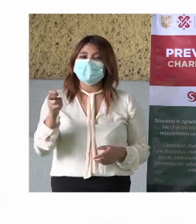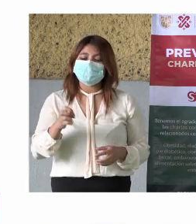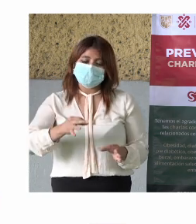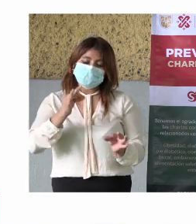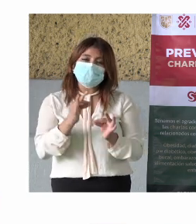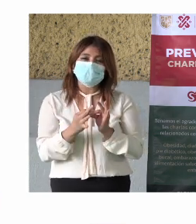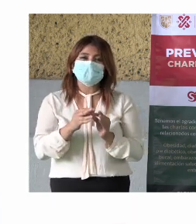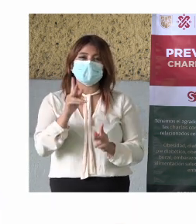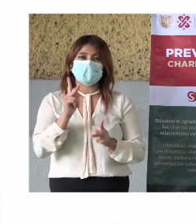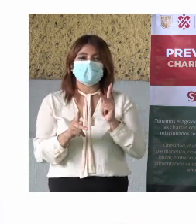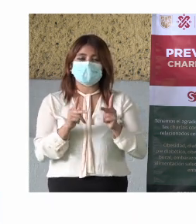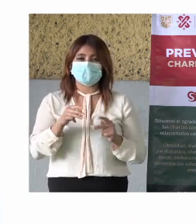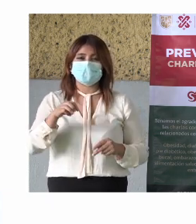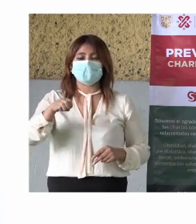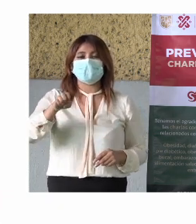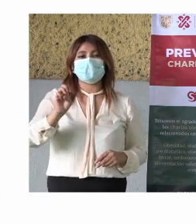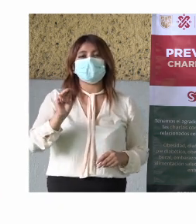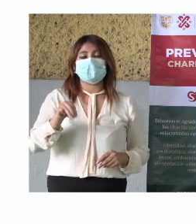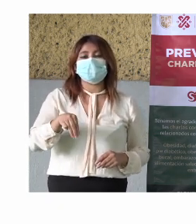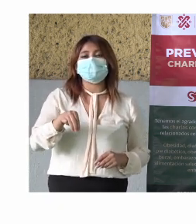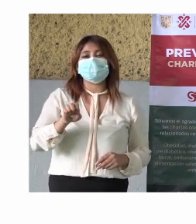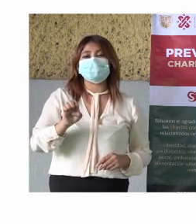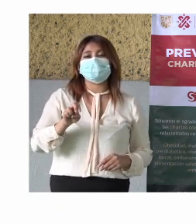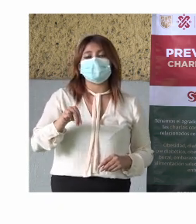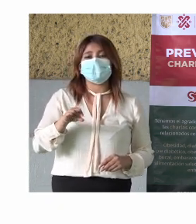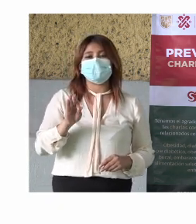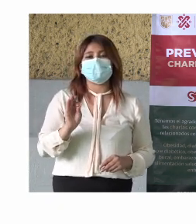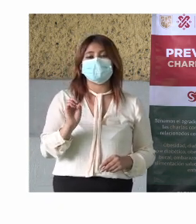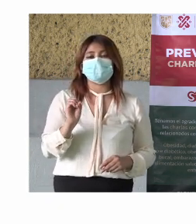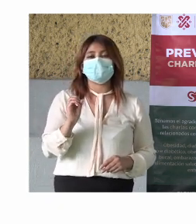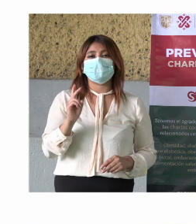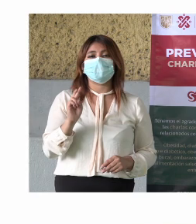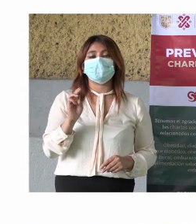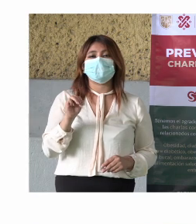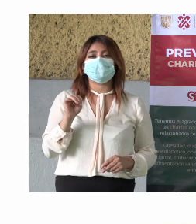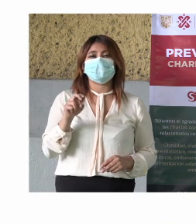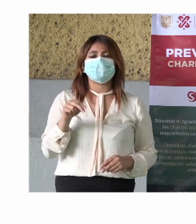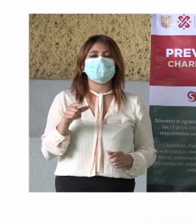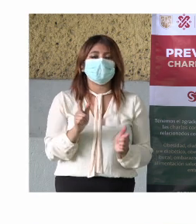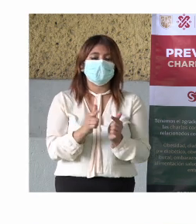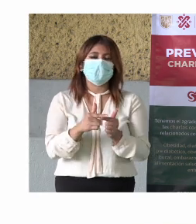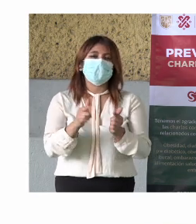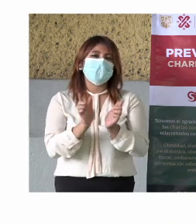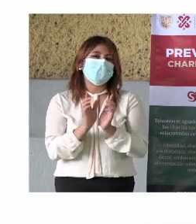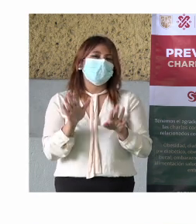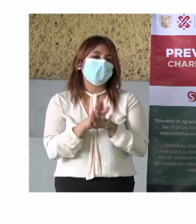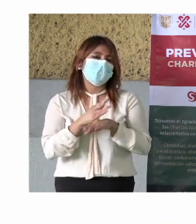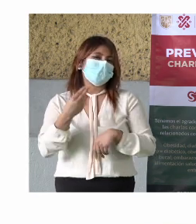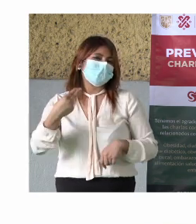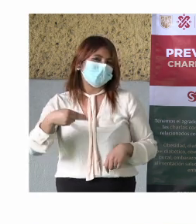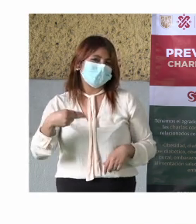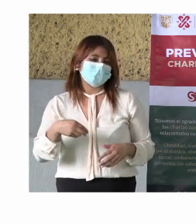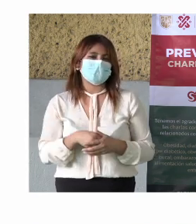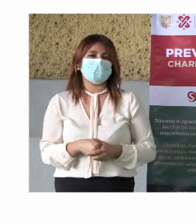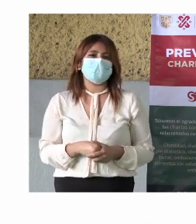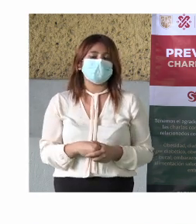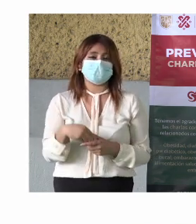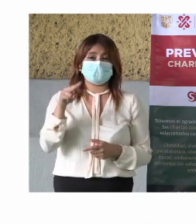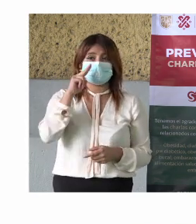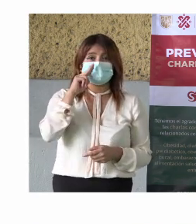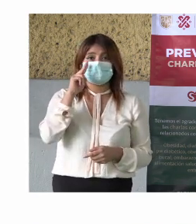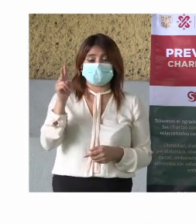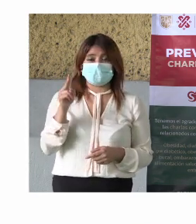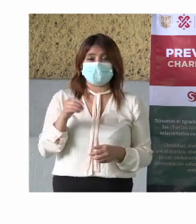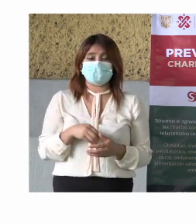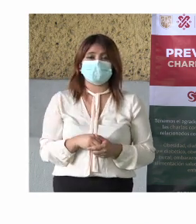estamos hablando de metformina, pero el grupo en sí se llaman biguanidas. Y tenemos estos otros medicamentos que, si se dan cuenta, los